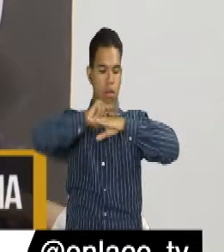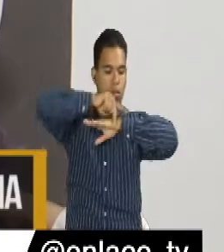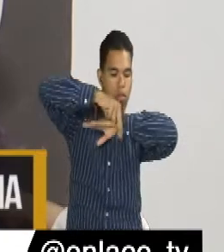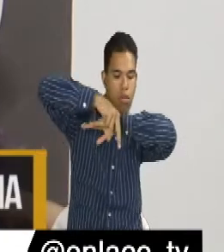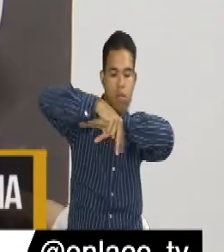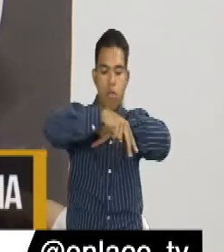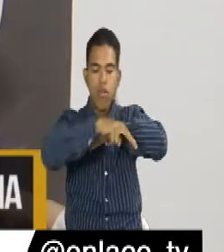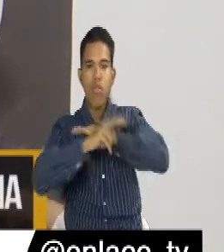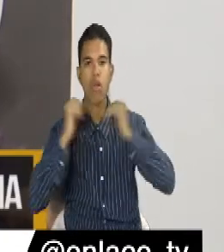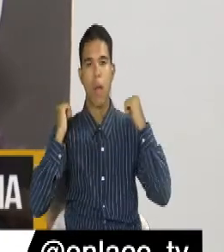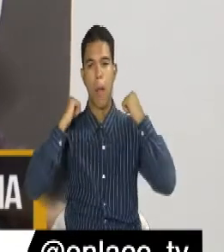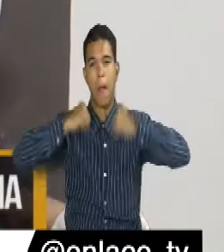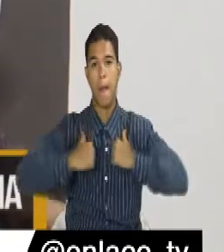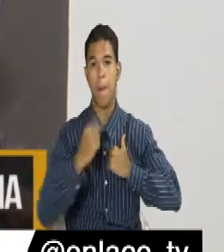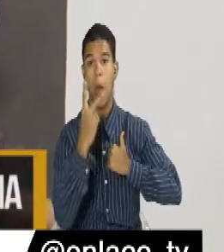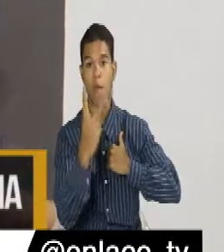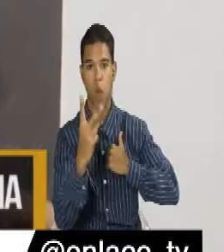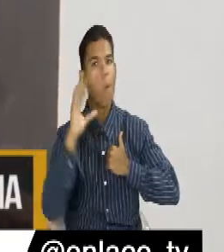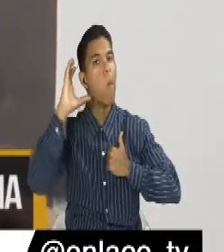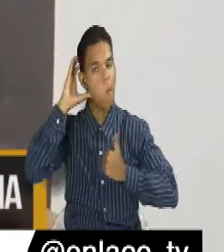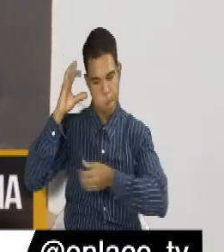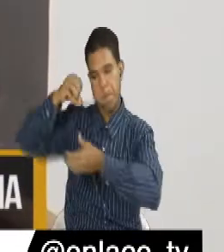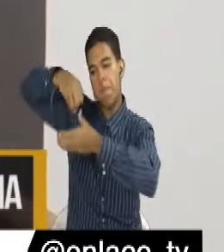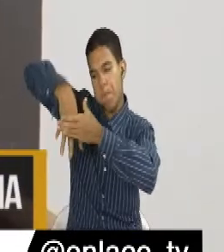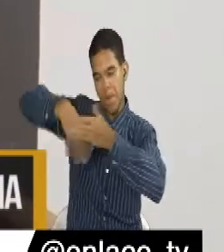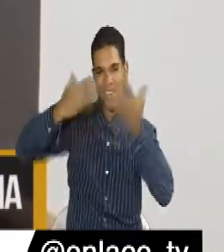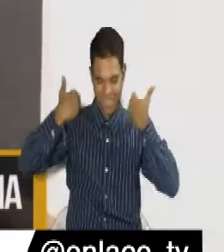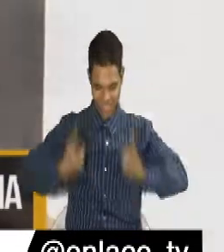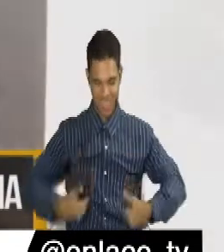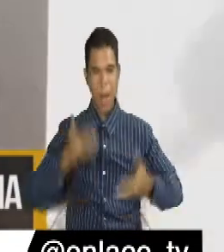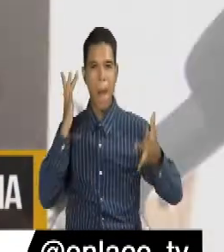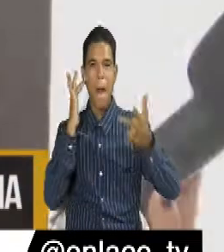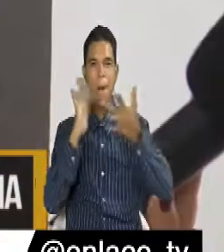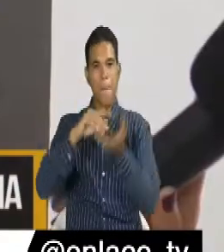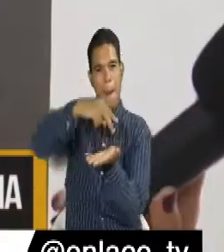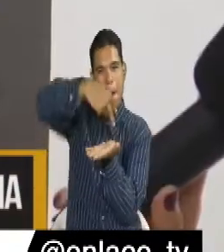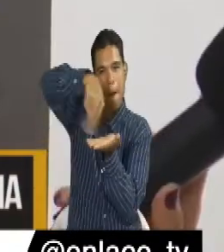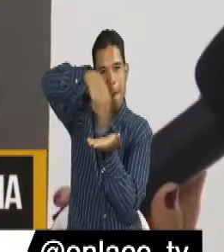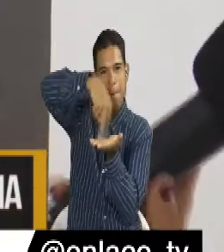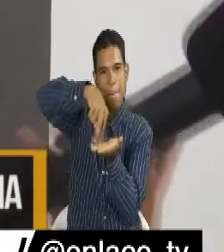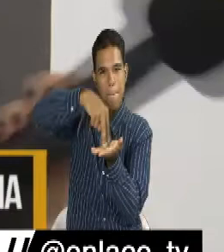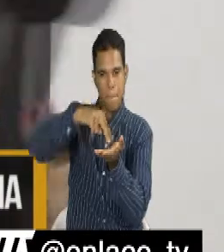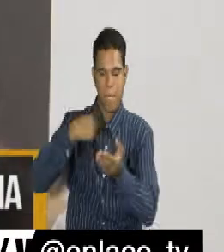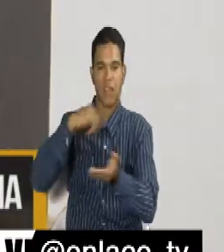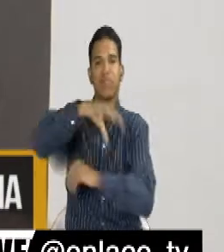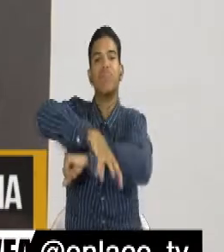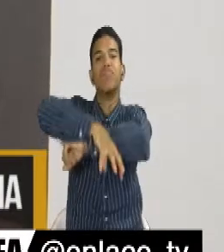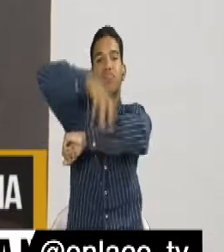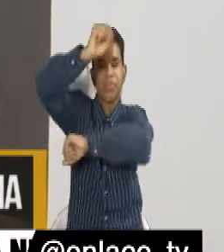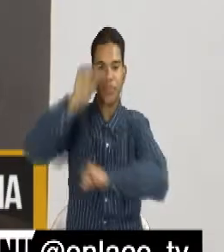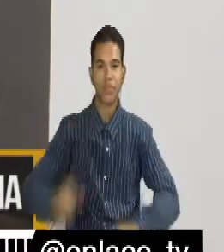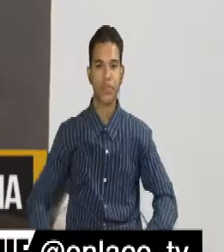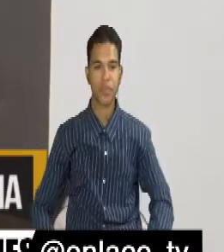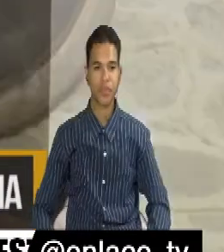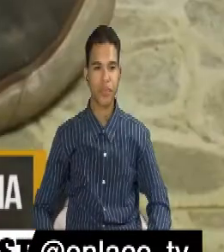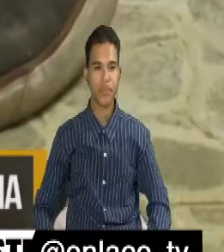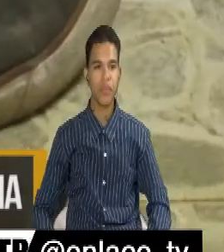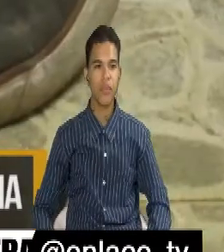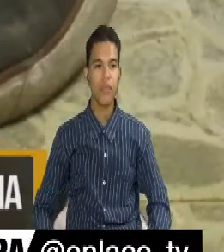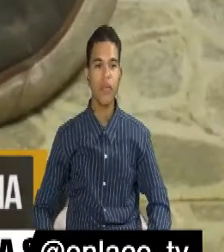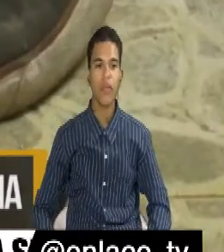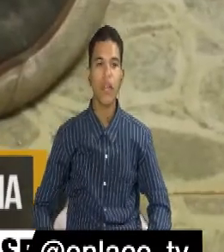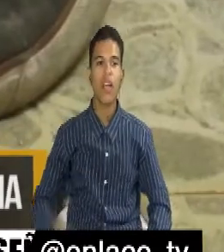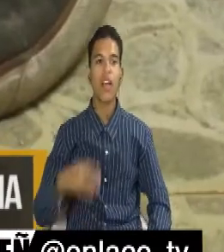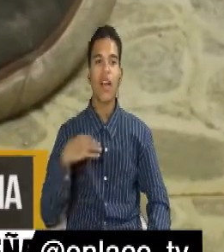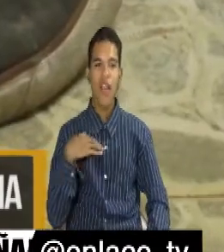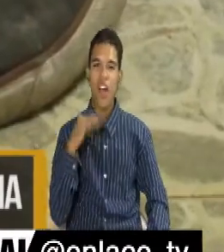dos mochilas con vestuarios del grupo de la academia. ¿Él les deja a ustedes una sorpresita? Bueno, sí, él como